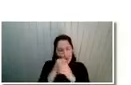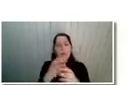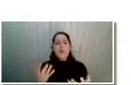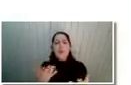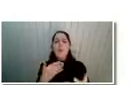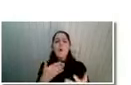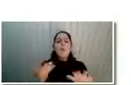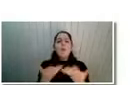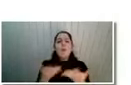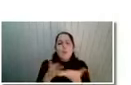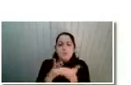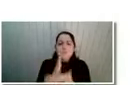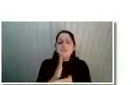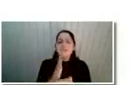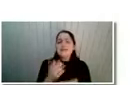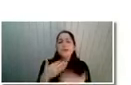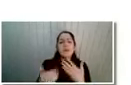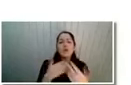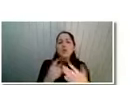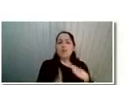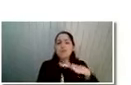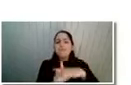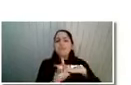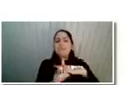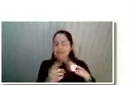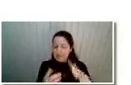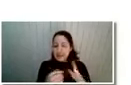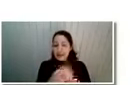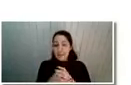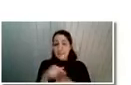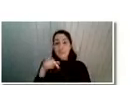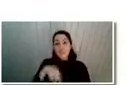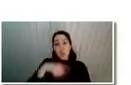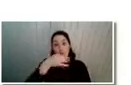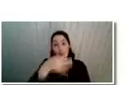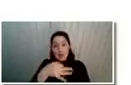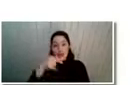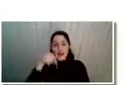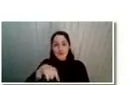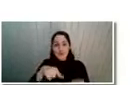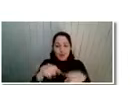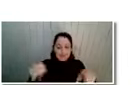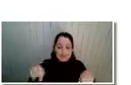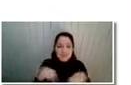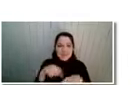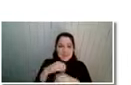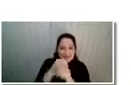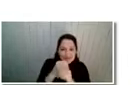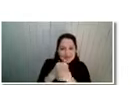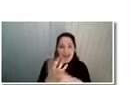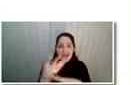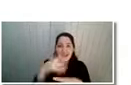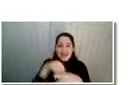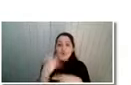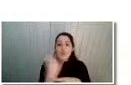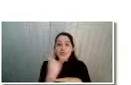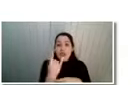que son laboratorios que se formaron en las universidades, pero que no nos dedicábamos al diagnóstico. Pero al utilizar técnicas de